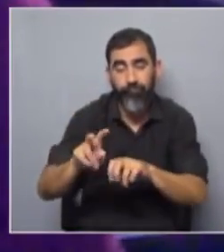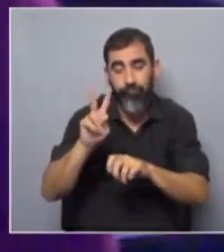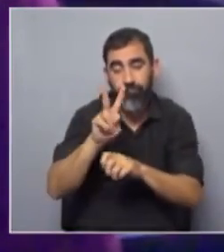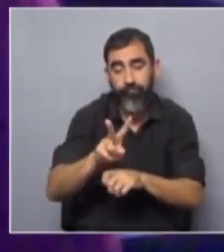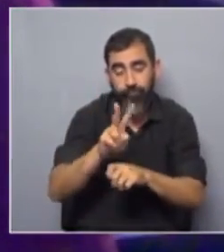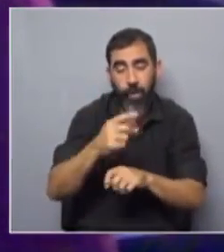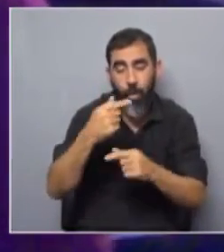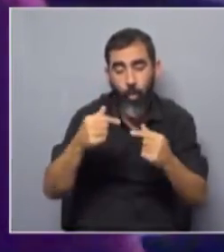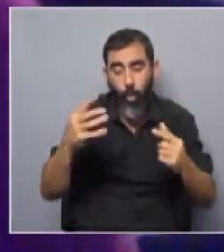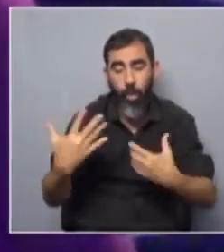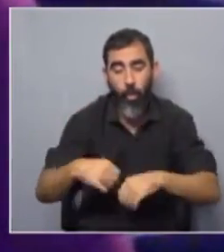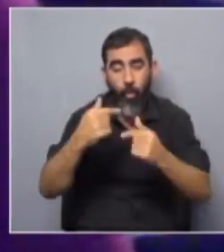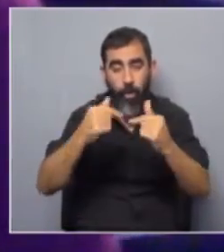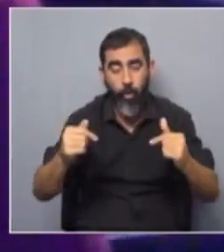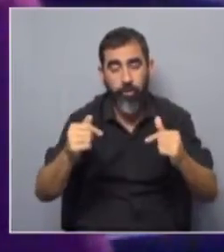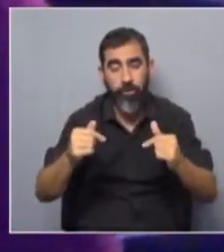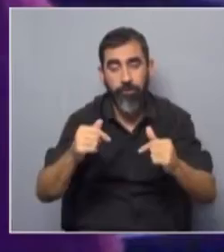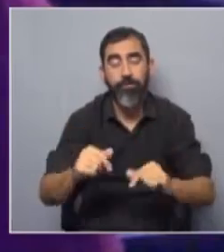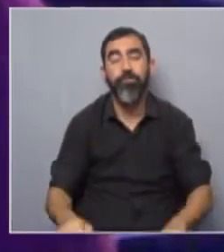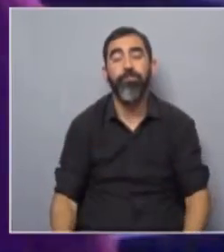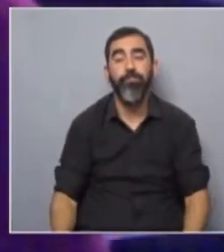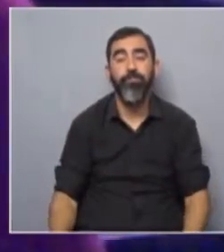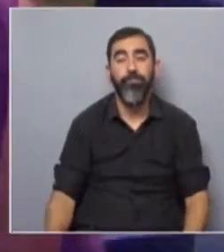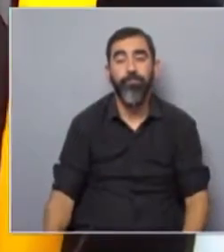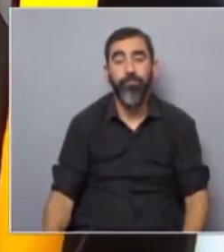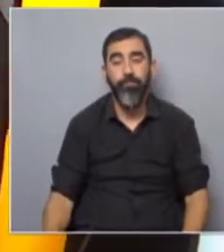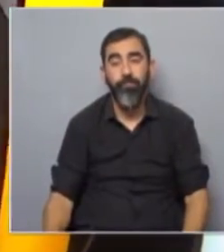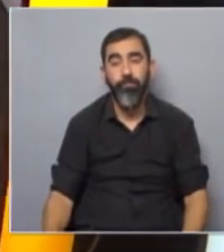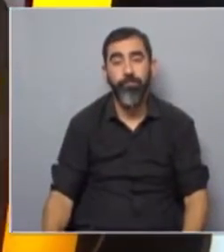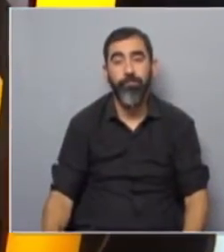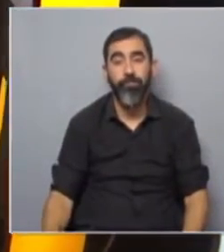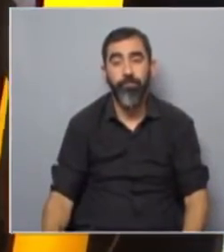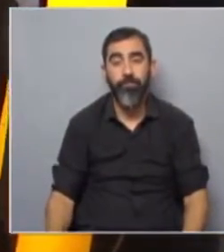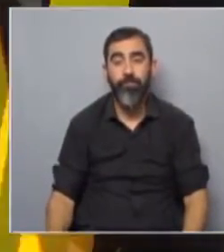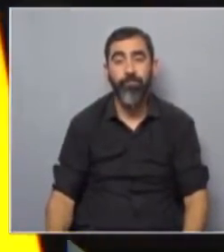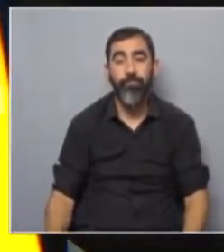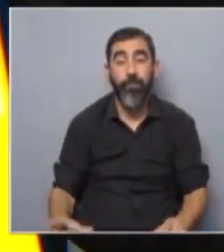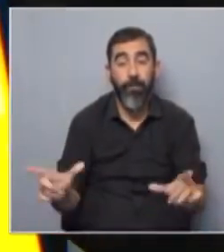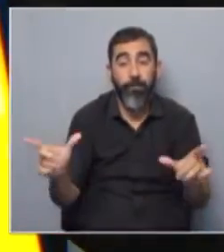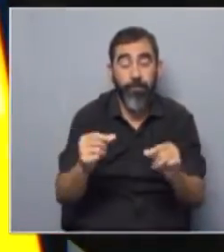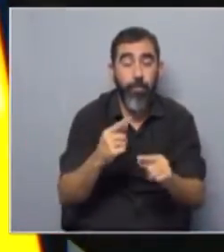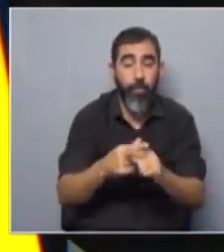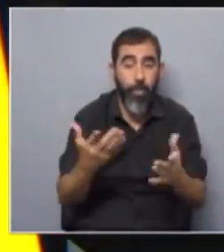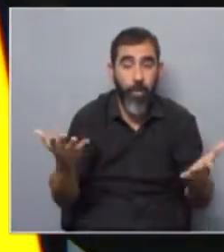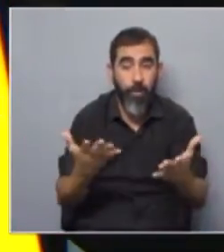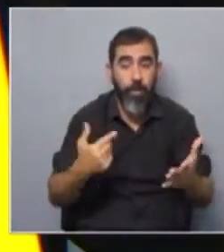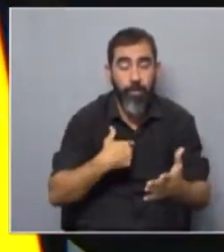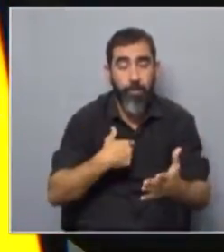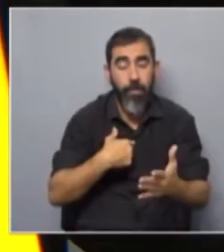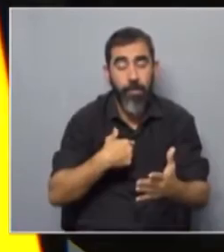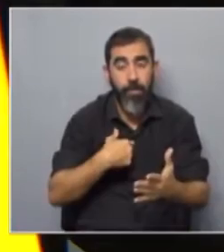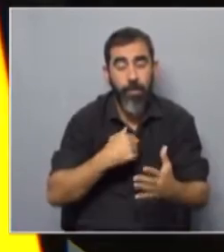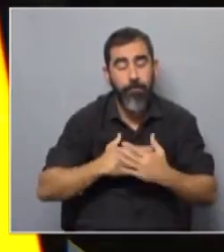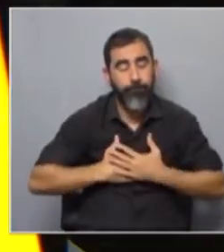encontraba materiales arqueológicos vinculados a estos sitios. Laura del Puerto, la dejamos por acá. A mí me genera